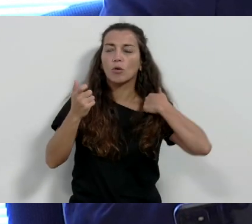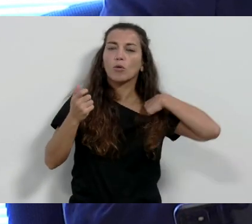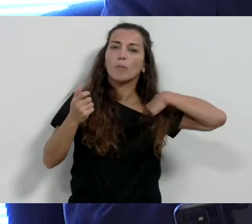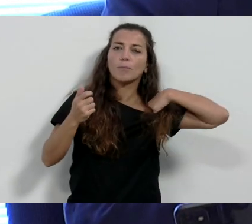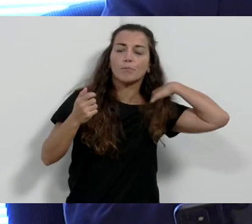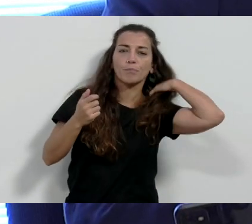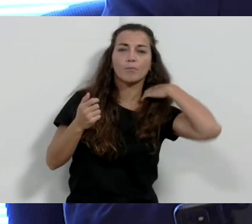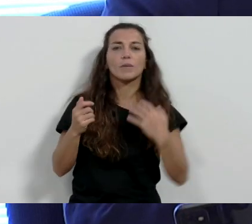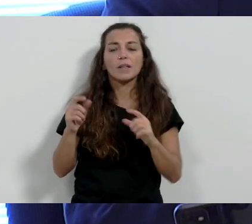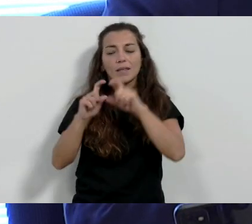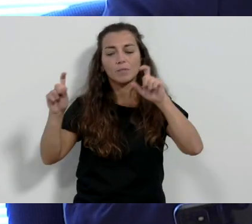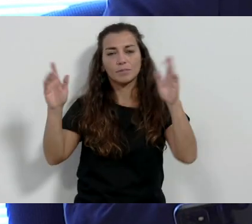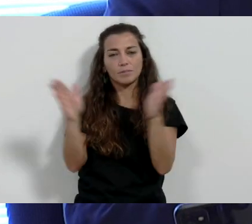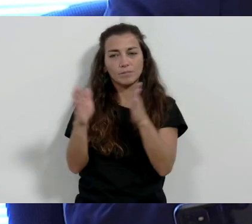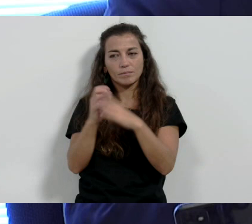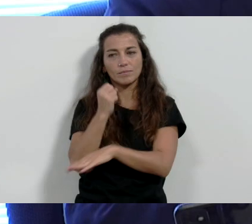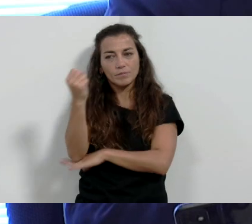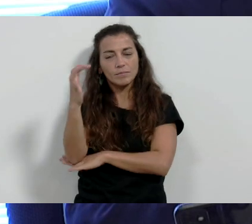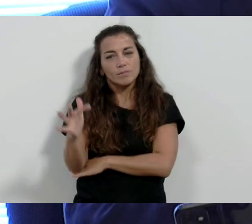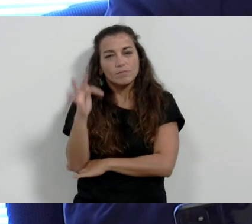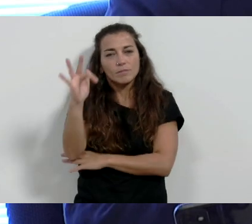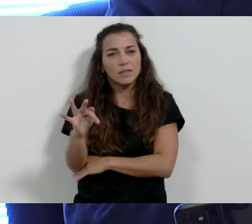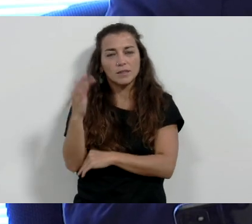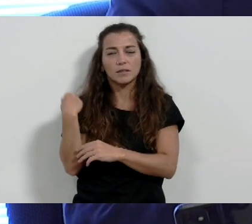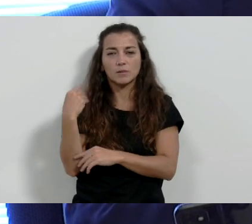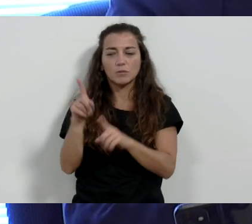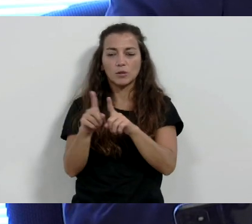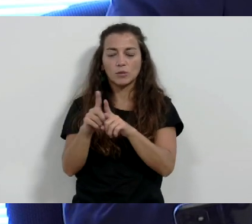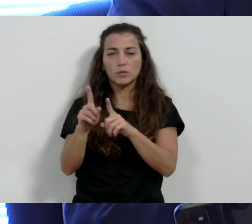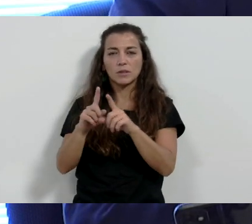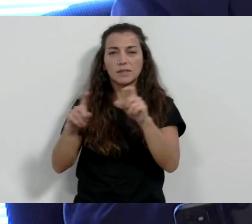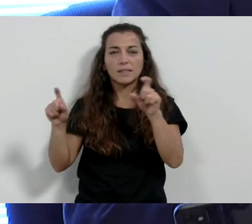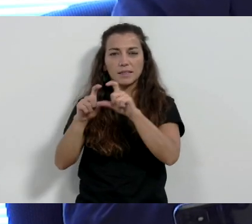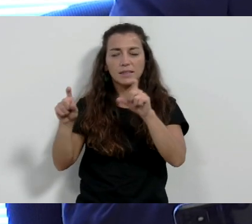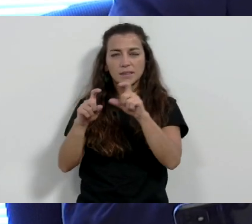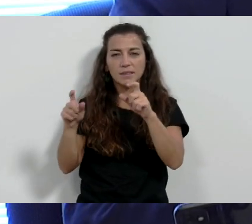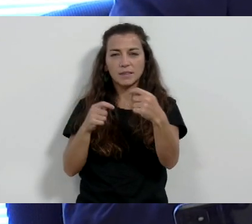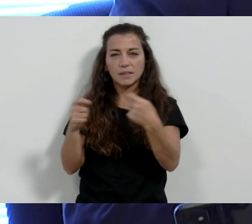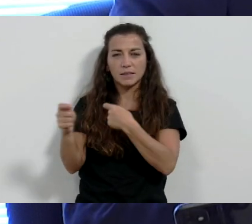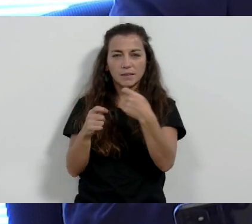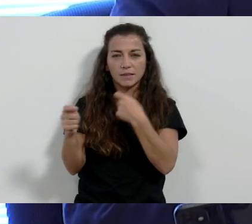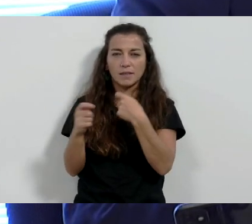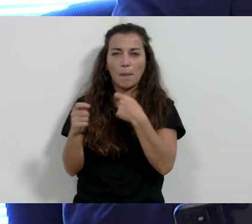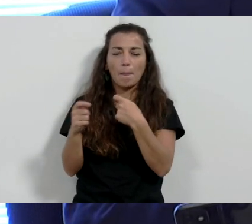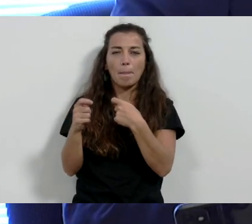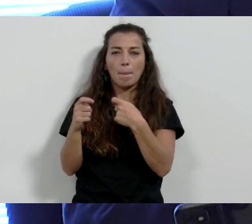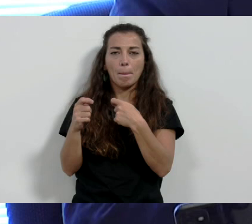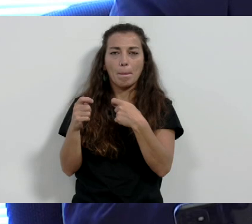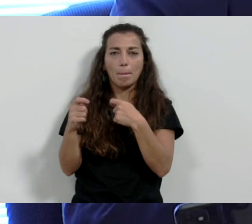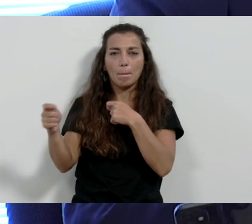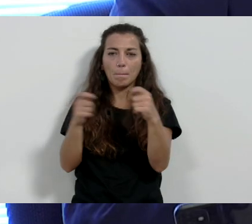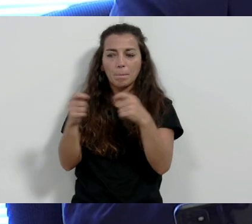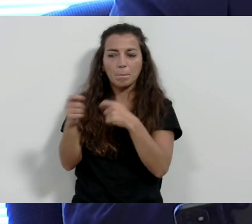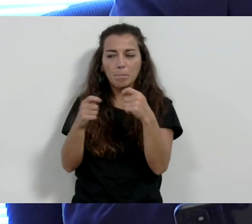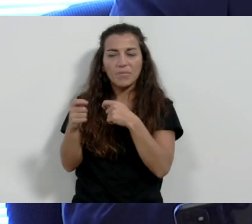tengan un desarrollo parecido a los bonos del comercio. Creo que han funcionado de manera razonable. Pues, ¿por qué no?